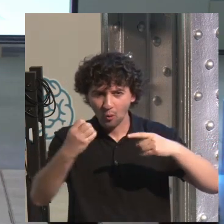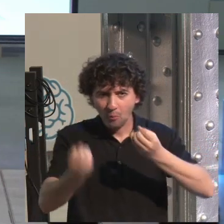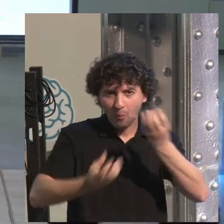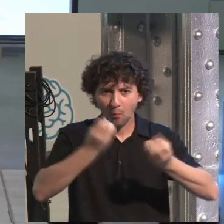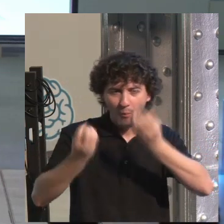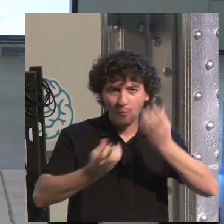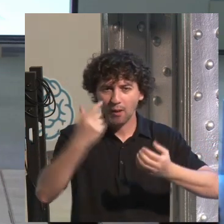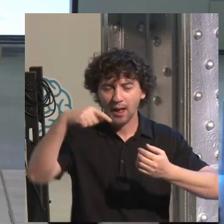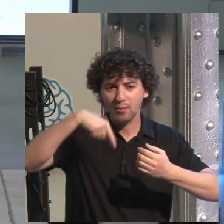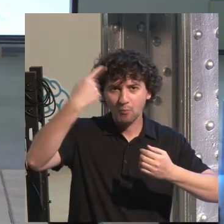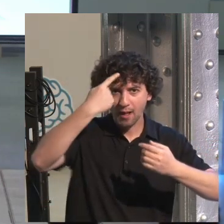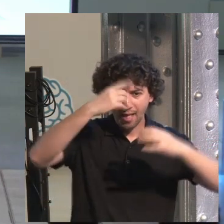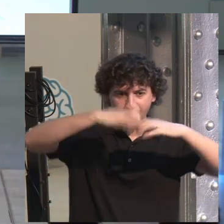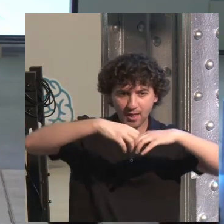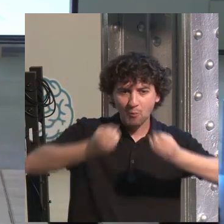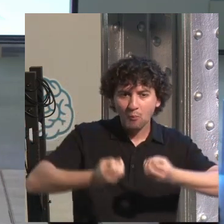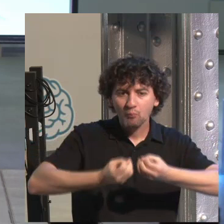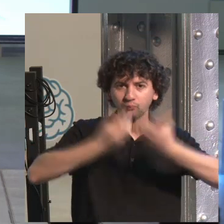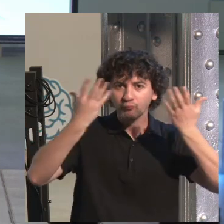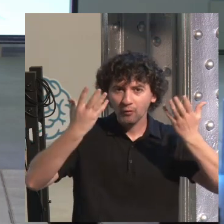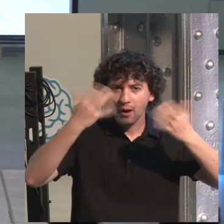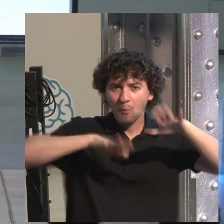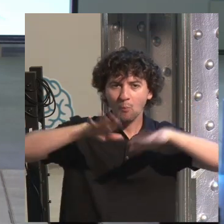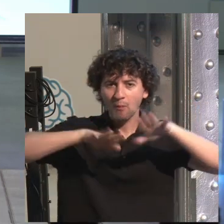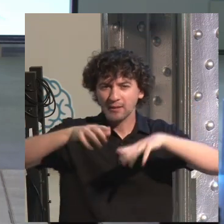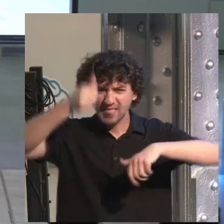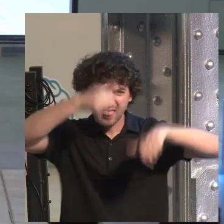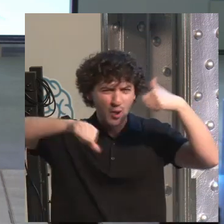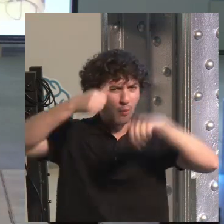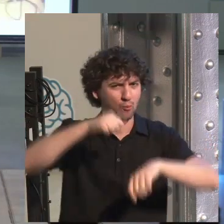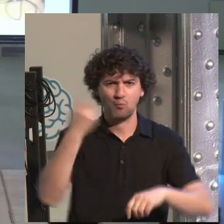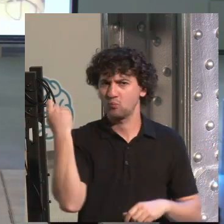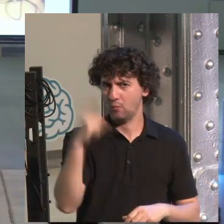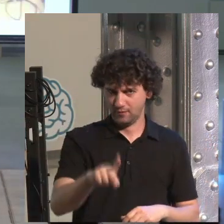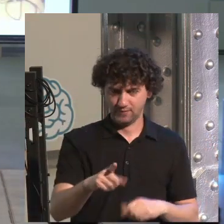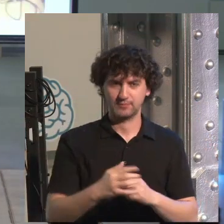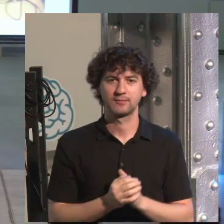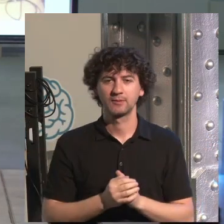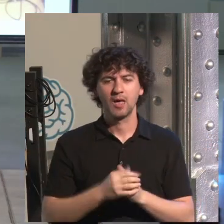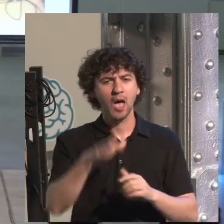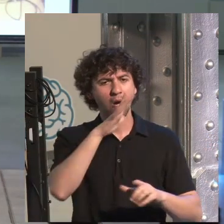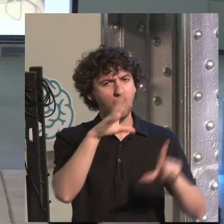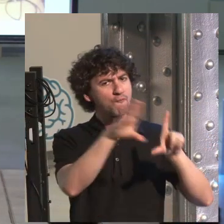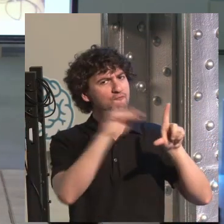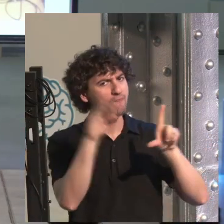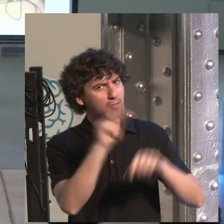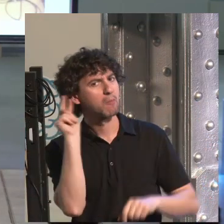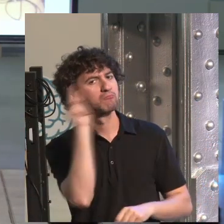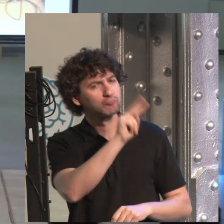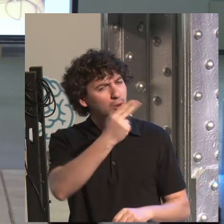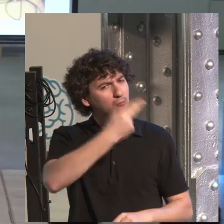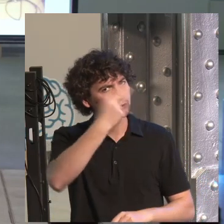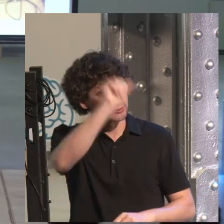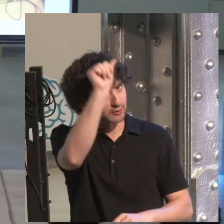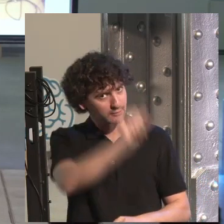puede estimular nuestro cerebro sin necesidad de hacer cirugía, ¿no?, o de operar. Les voy a mostrar un vídeo muy interesante donde a